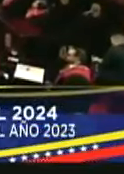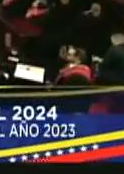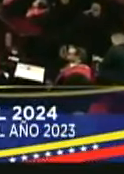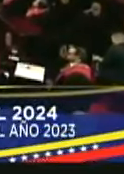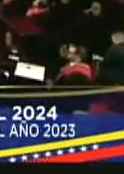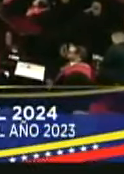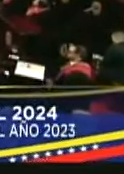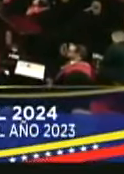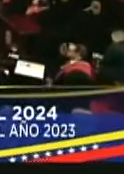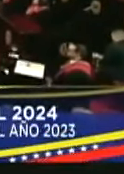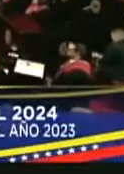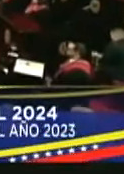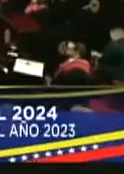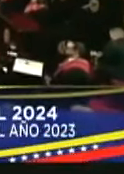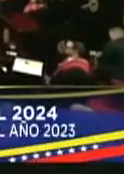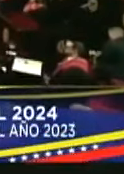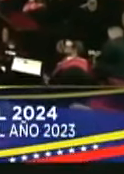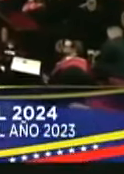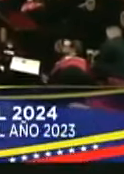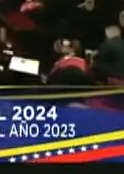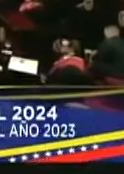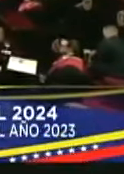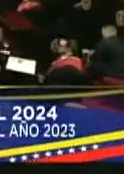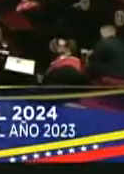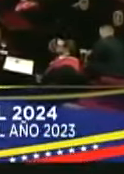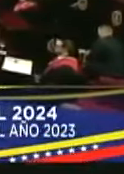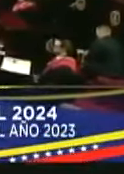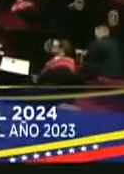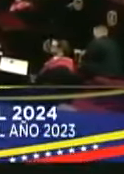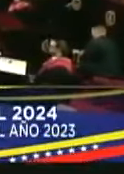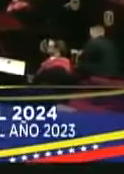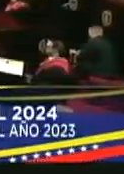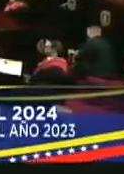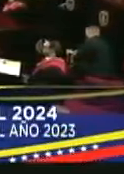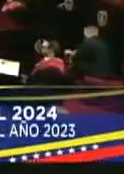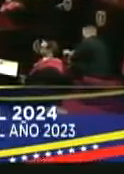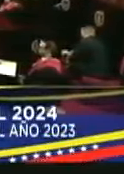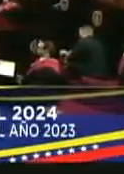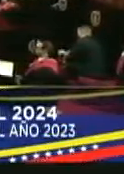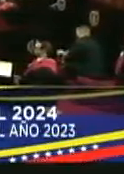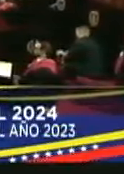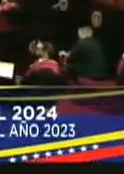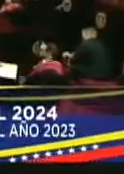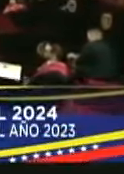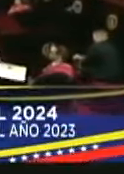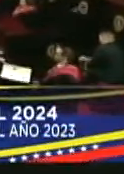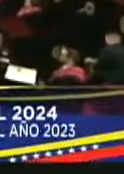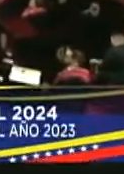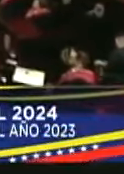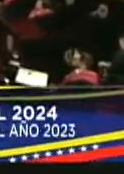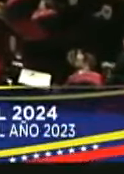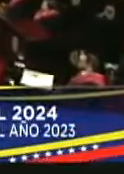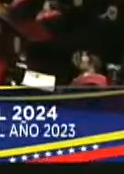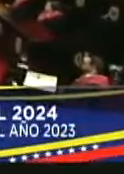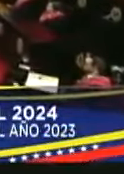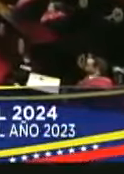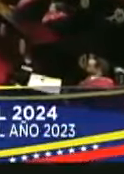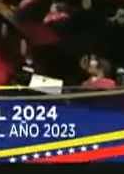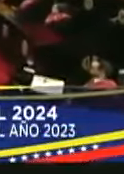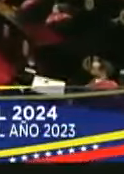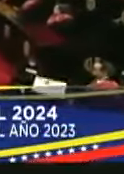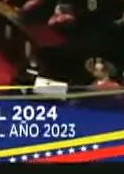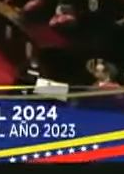de 1980, Estados Unidos impuso en América Latina un agresivo sistema económico